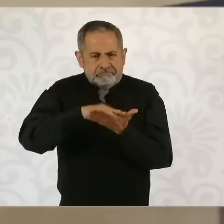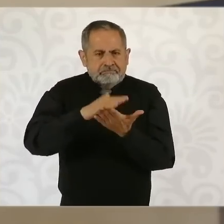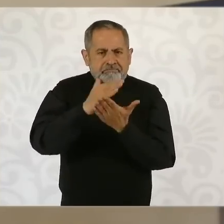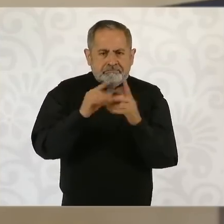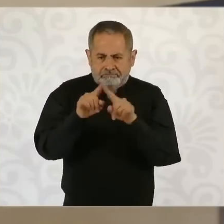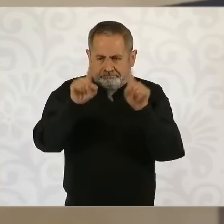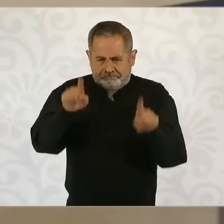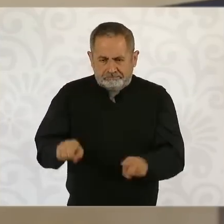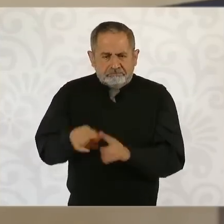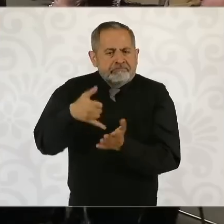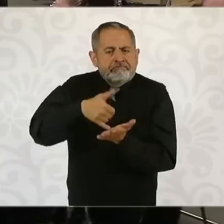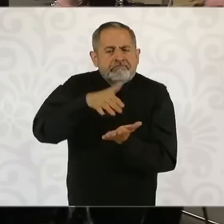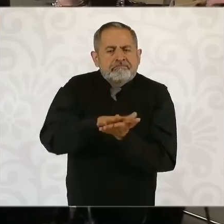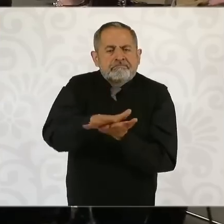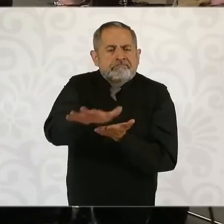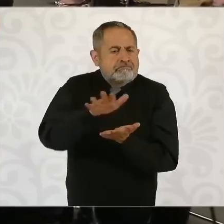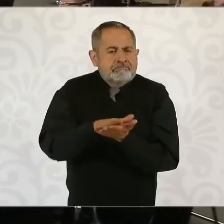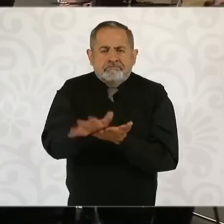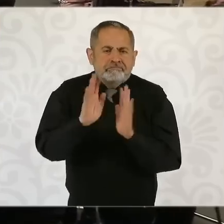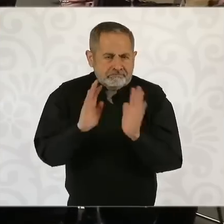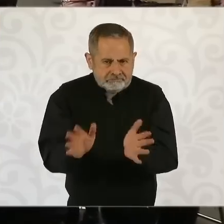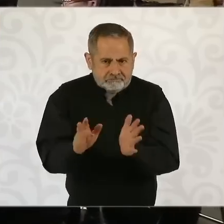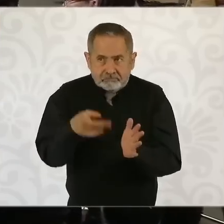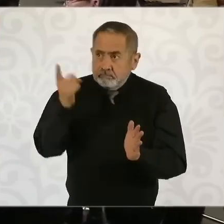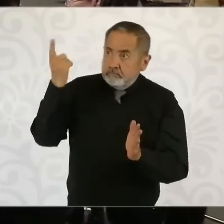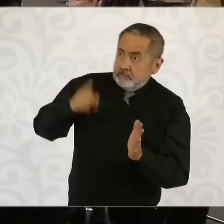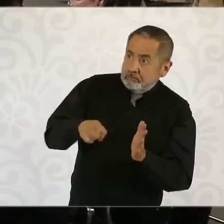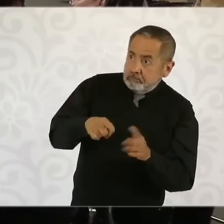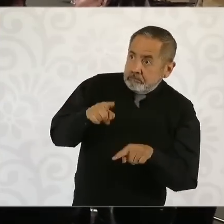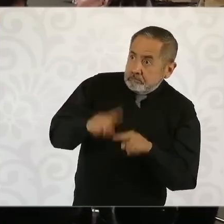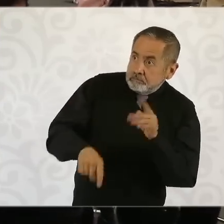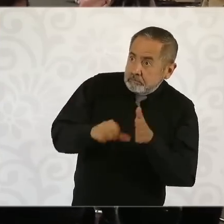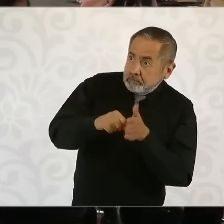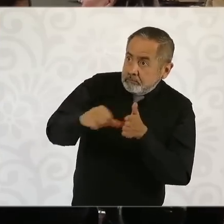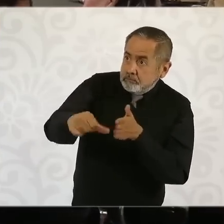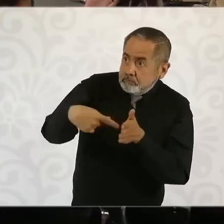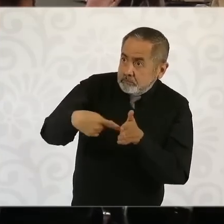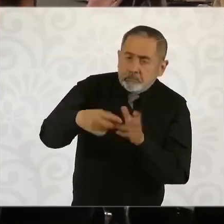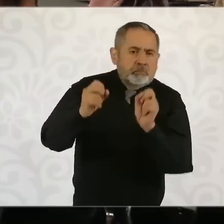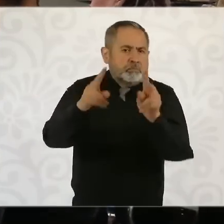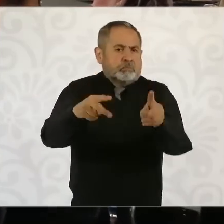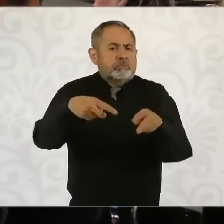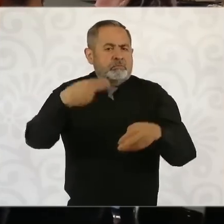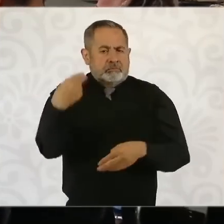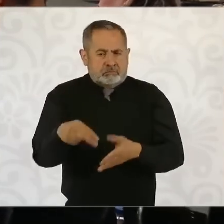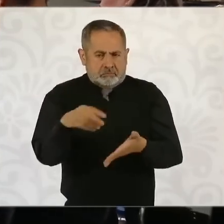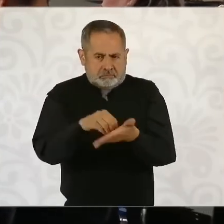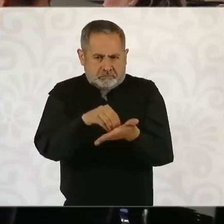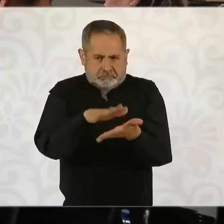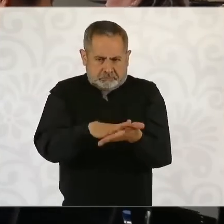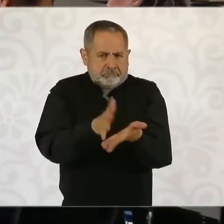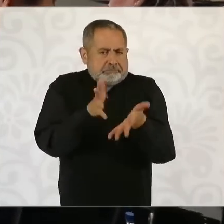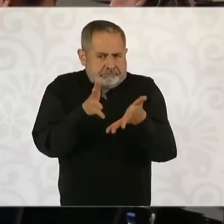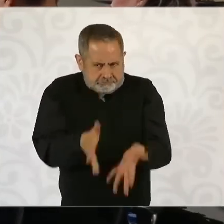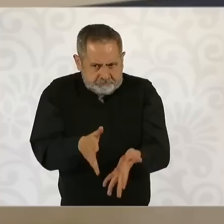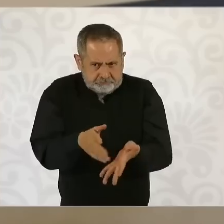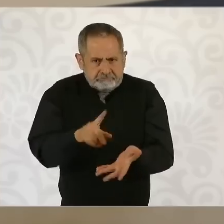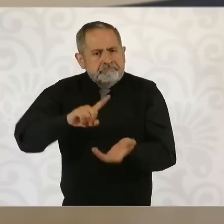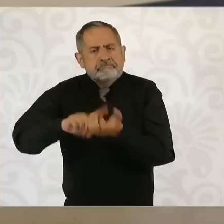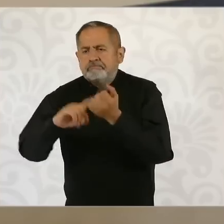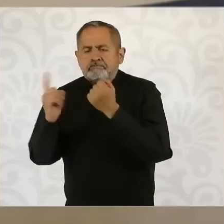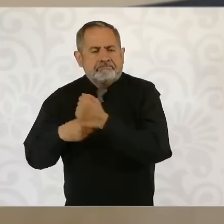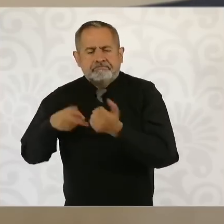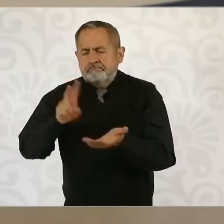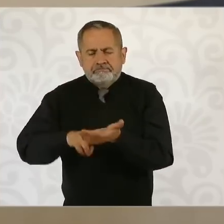boletas ya están impresas, de estas personas, estos personajes, para no suceda lo que decía el